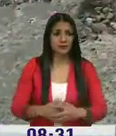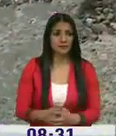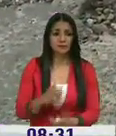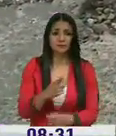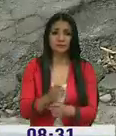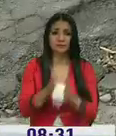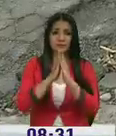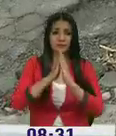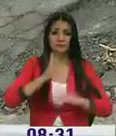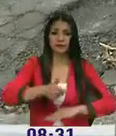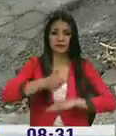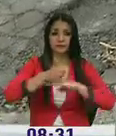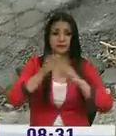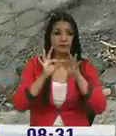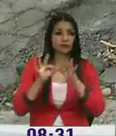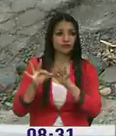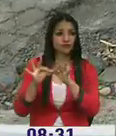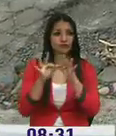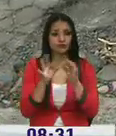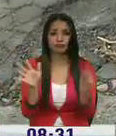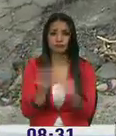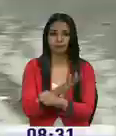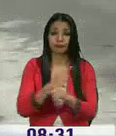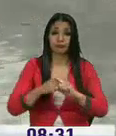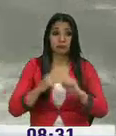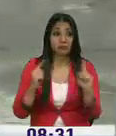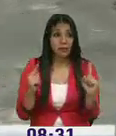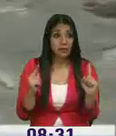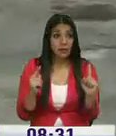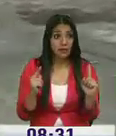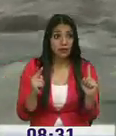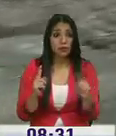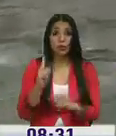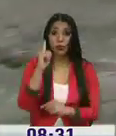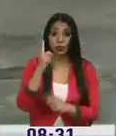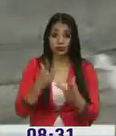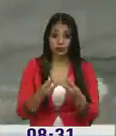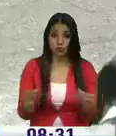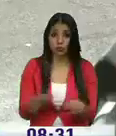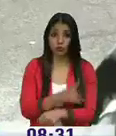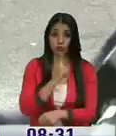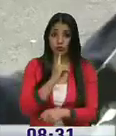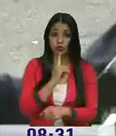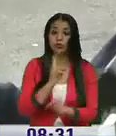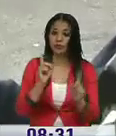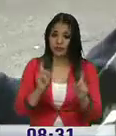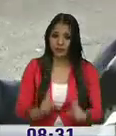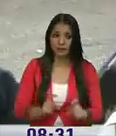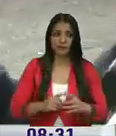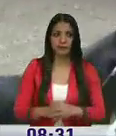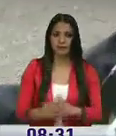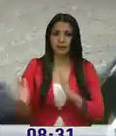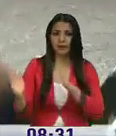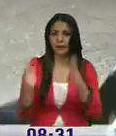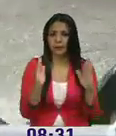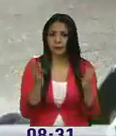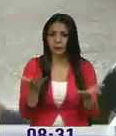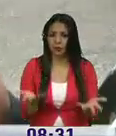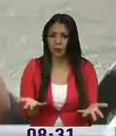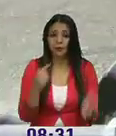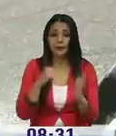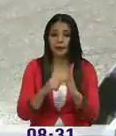a las autoridades el arreglo inmediato, pero dicen que esto no sea solo una solución temporal. Vienen los de la MAP,